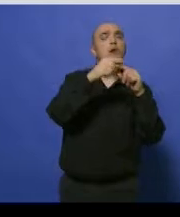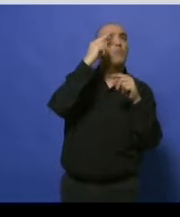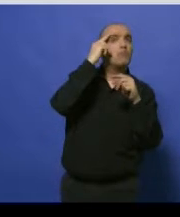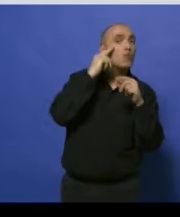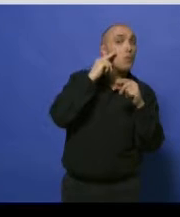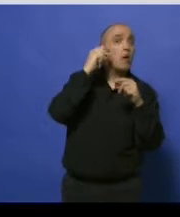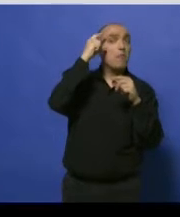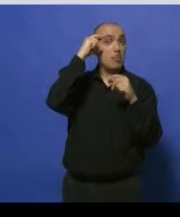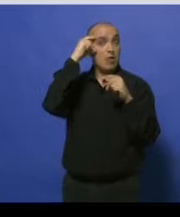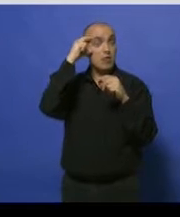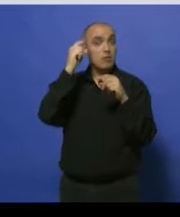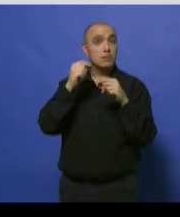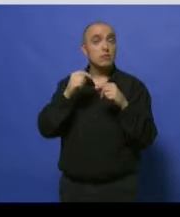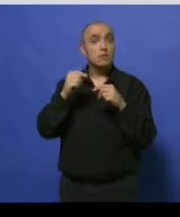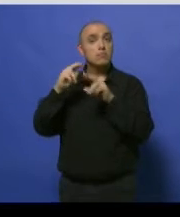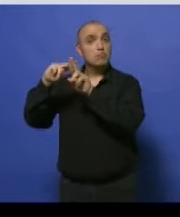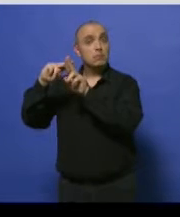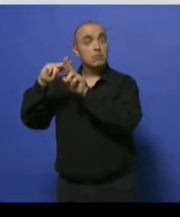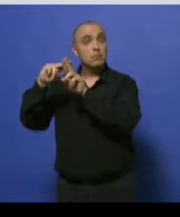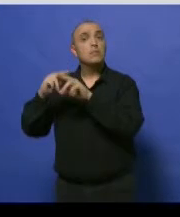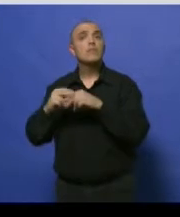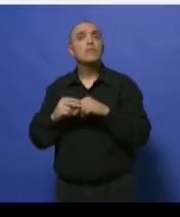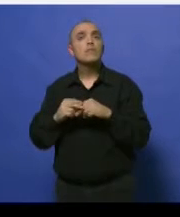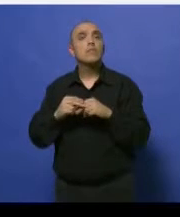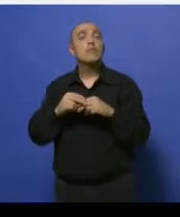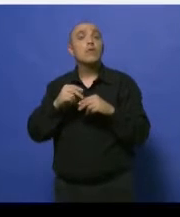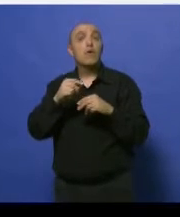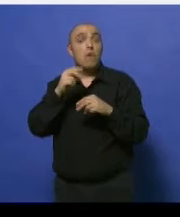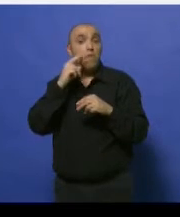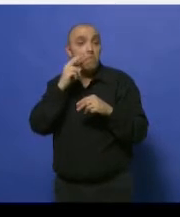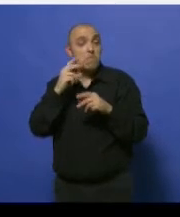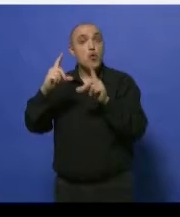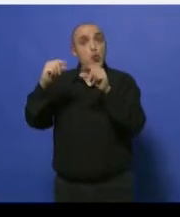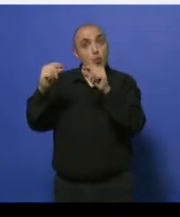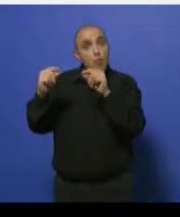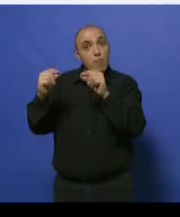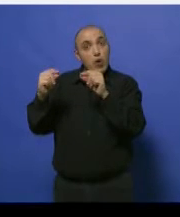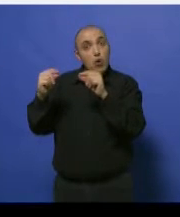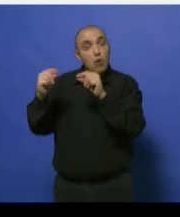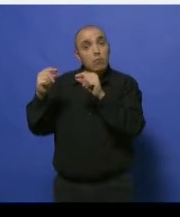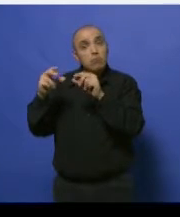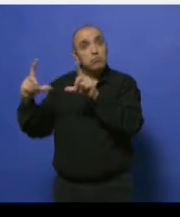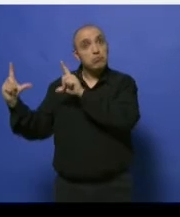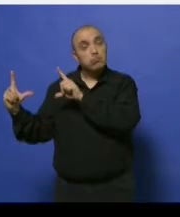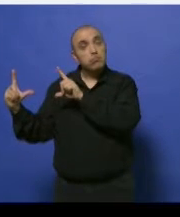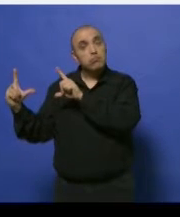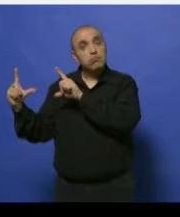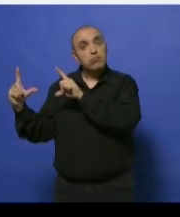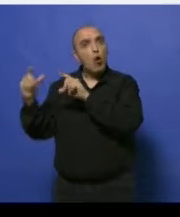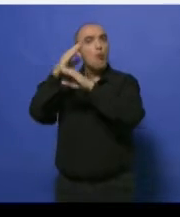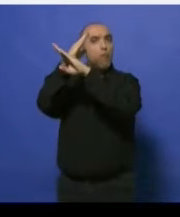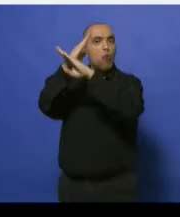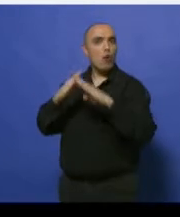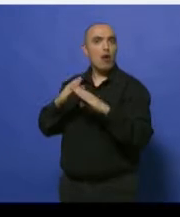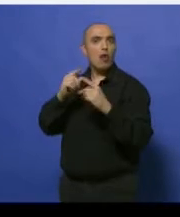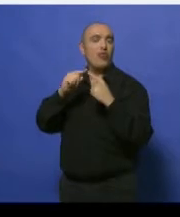manera, brindando el número que veíamos, se puede bloquear directamente el aparato. Anteriormente se